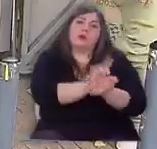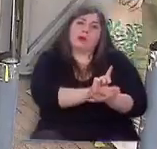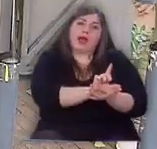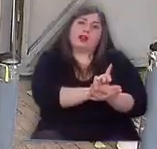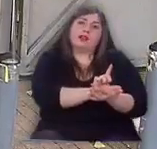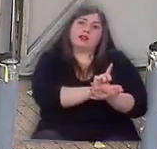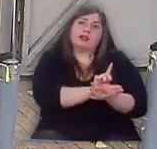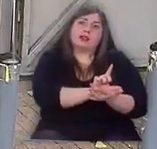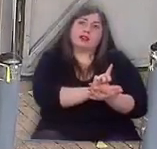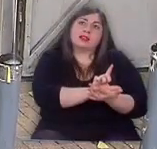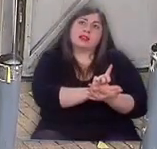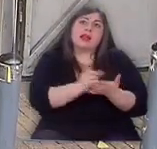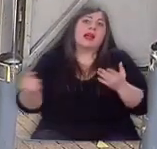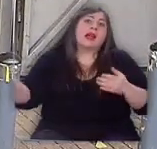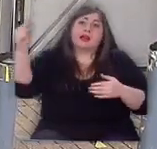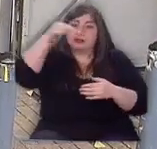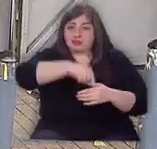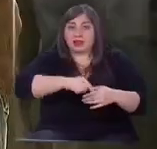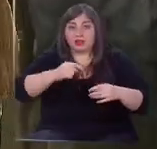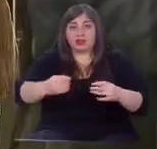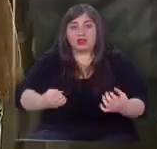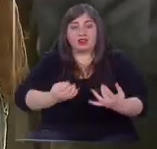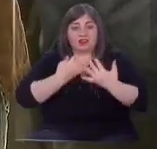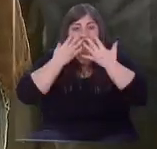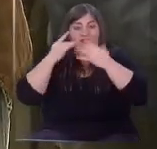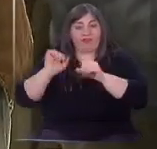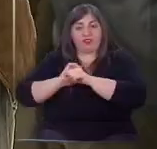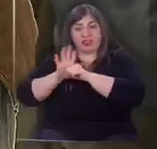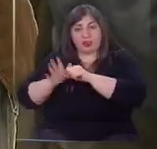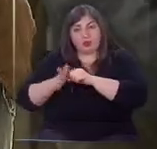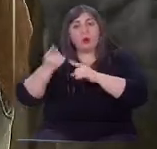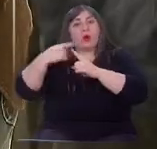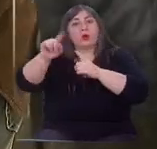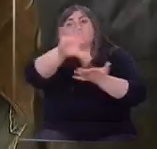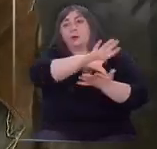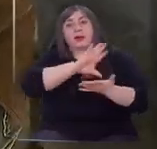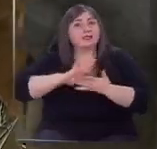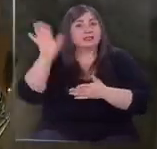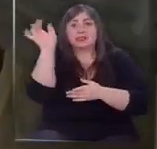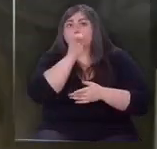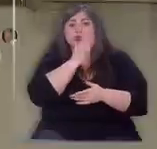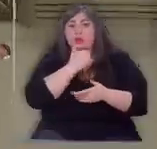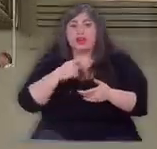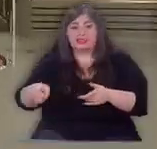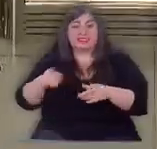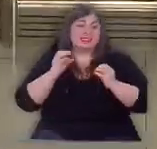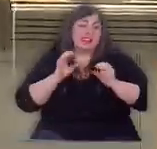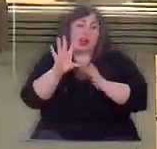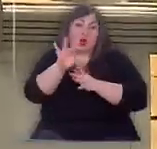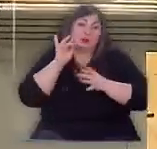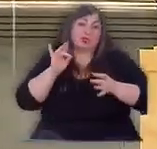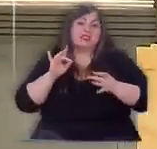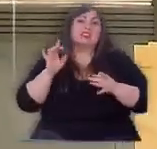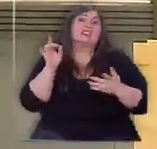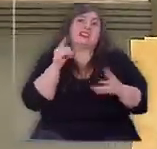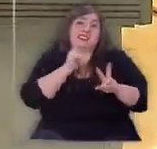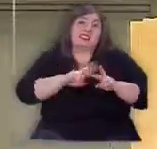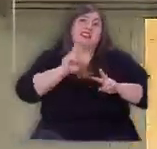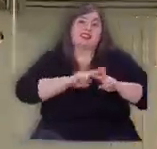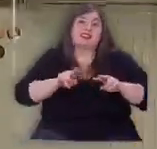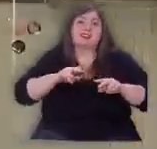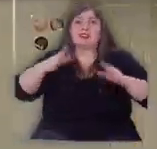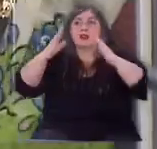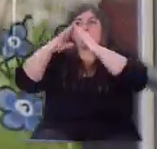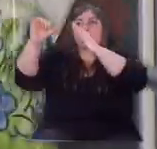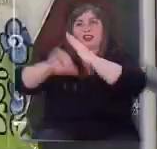en donde ha llegado el virus inicialmente. Otros países no han tenido esa posibilidad y han tenido que hacer